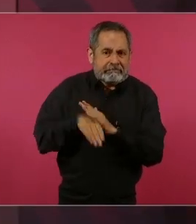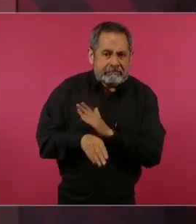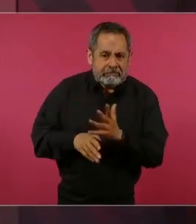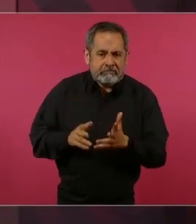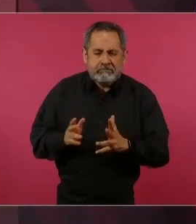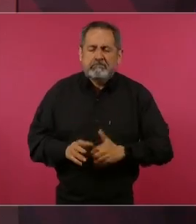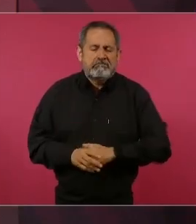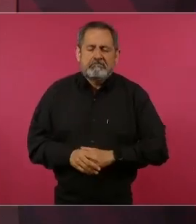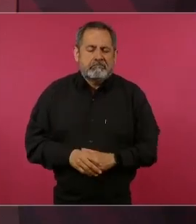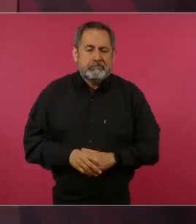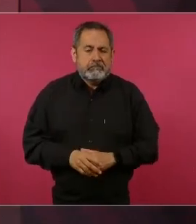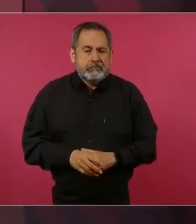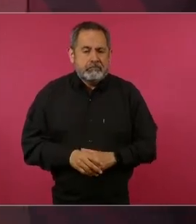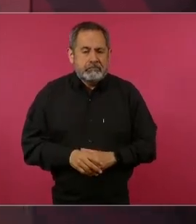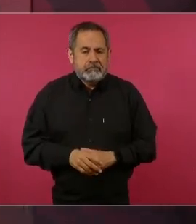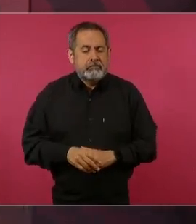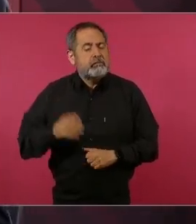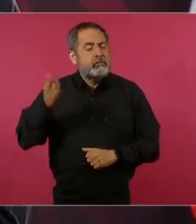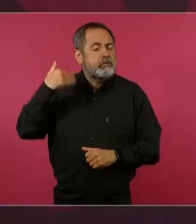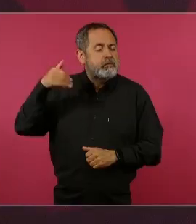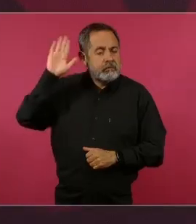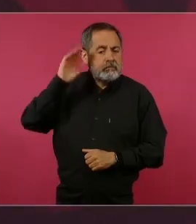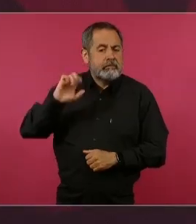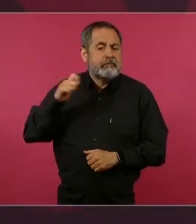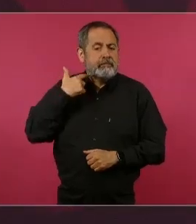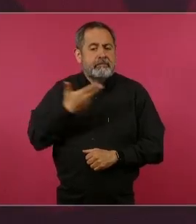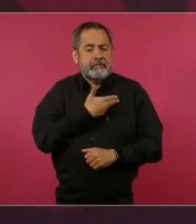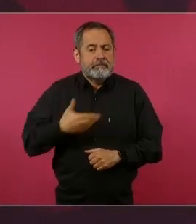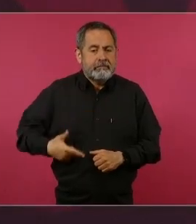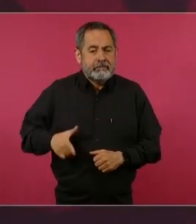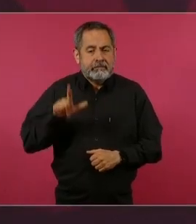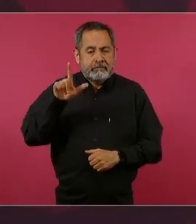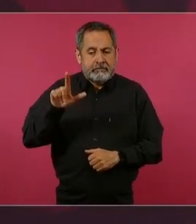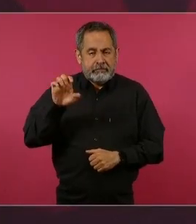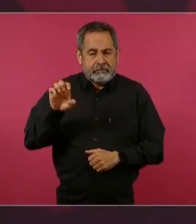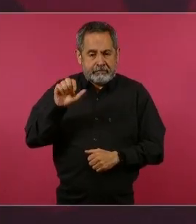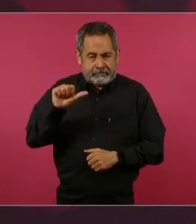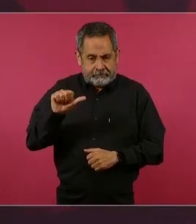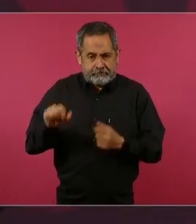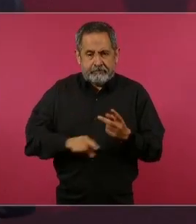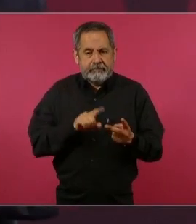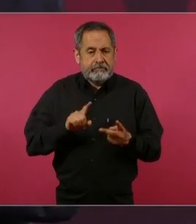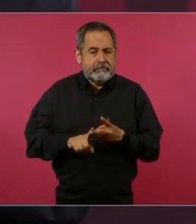Se devaluó el peso con Echeverría, con López Portillo,